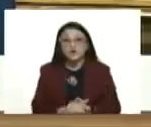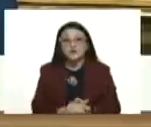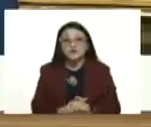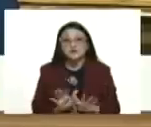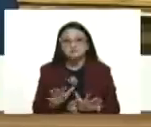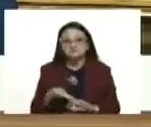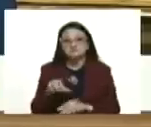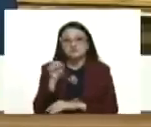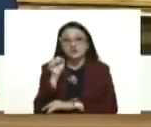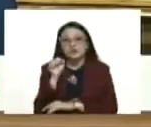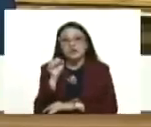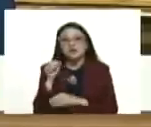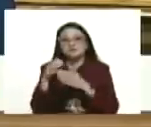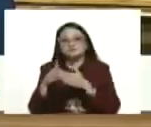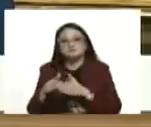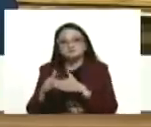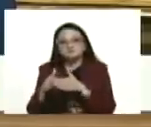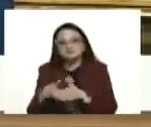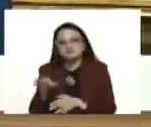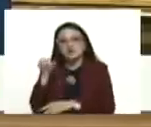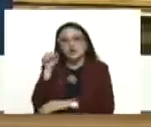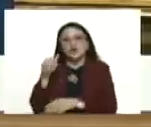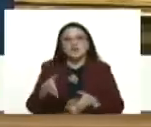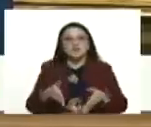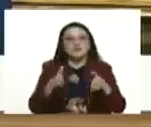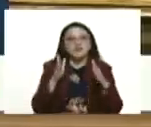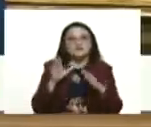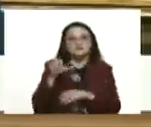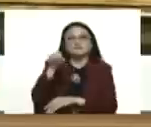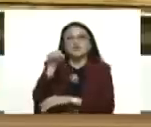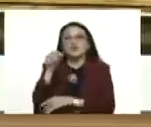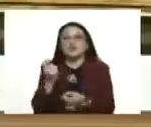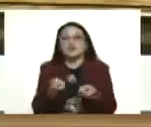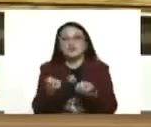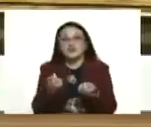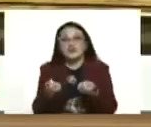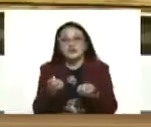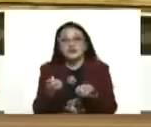lanchas, se queda con los edificios, se queda con la plata,